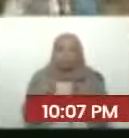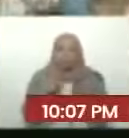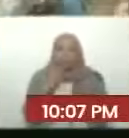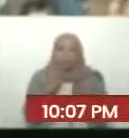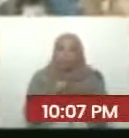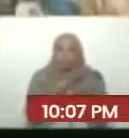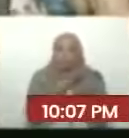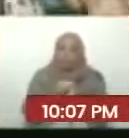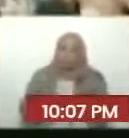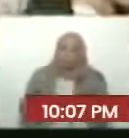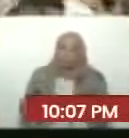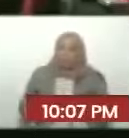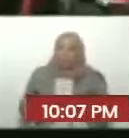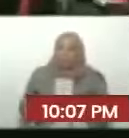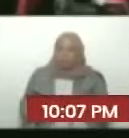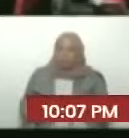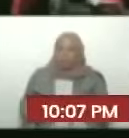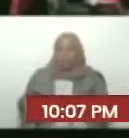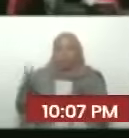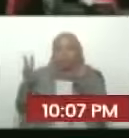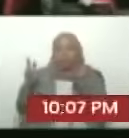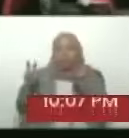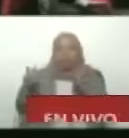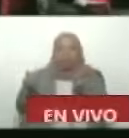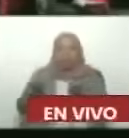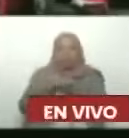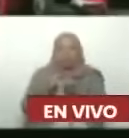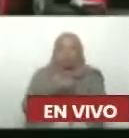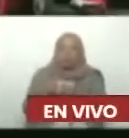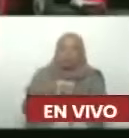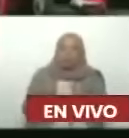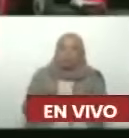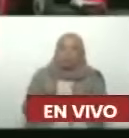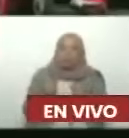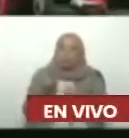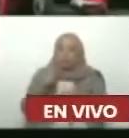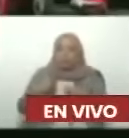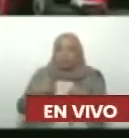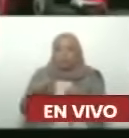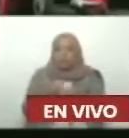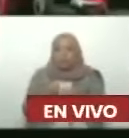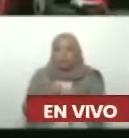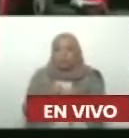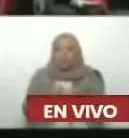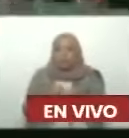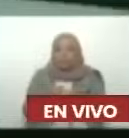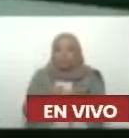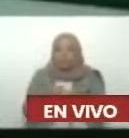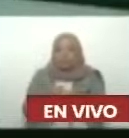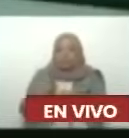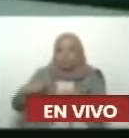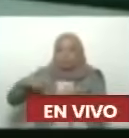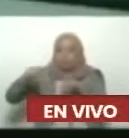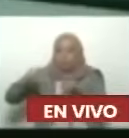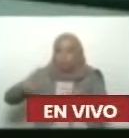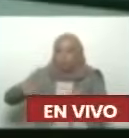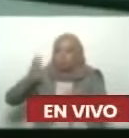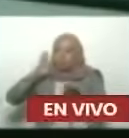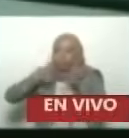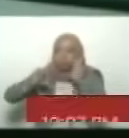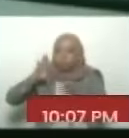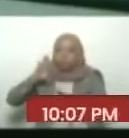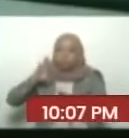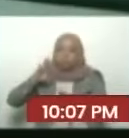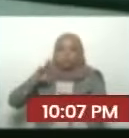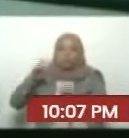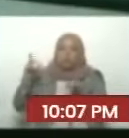Gracias, presidente. Y una de las cosas más novedosas es que estamos reciclando anime. El anime que la gente bota de